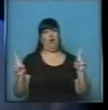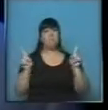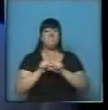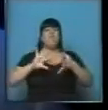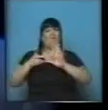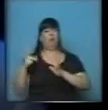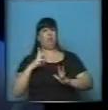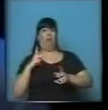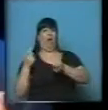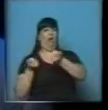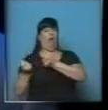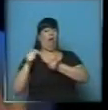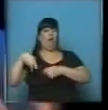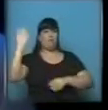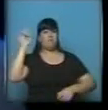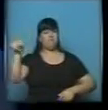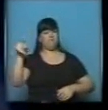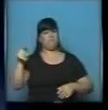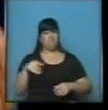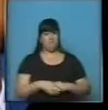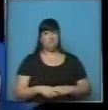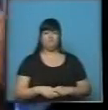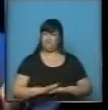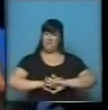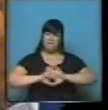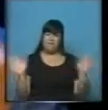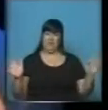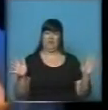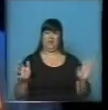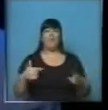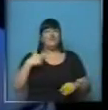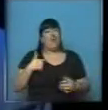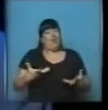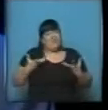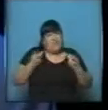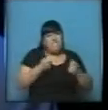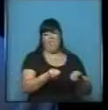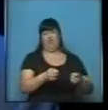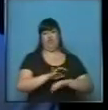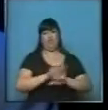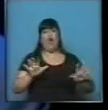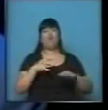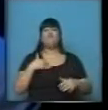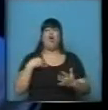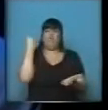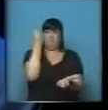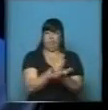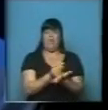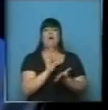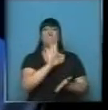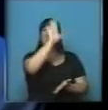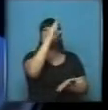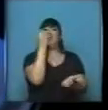lo ha expresado el propio Papa Francisco. Entonces yo creo y defiendo y represento como candidato